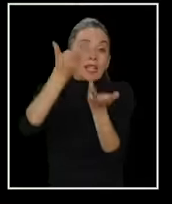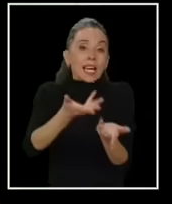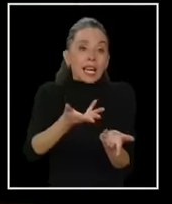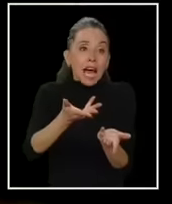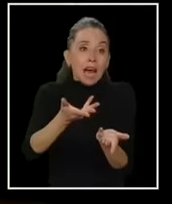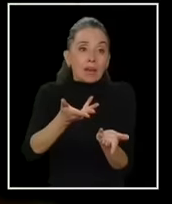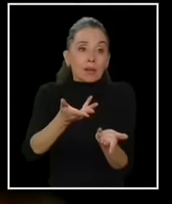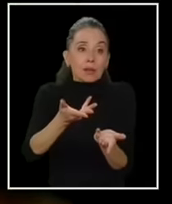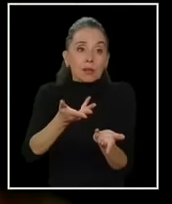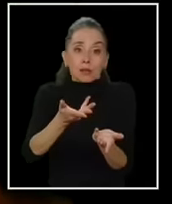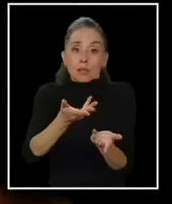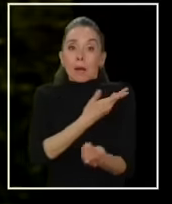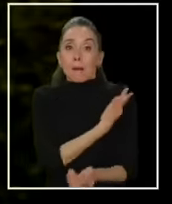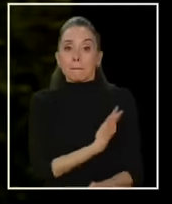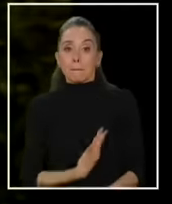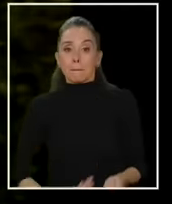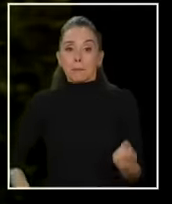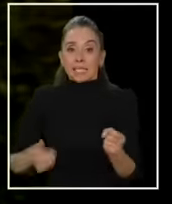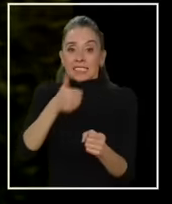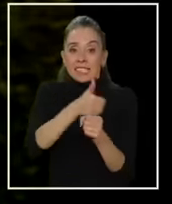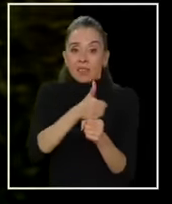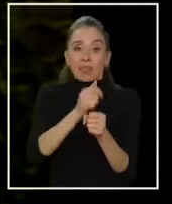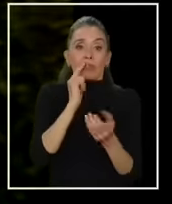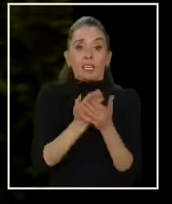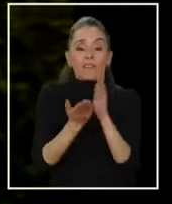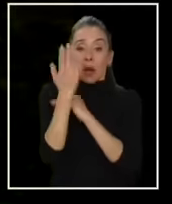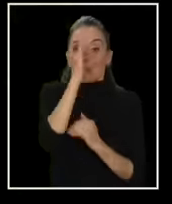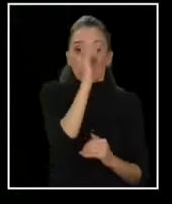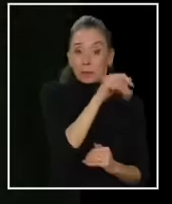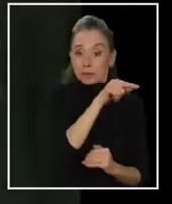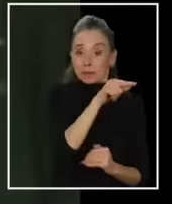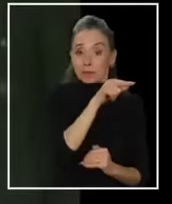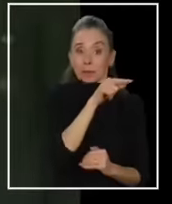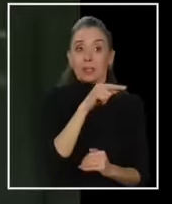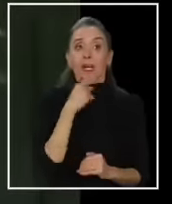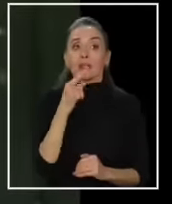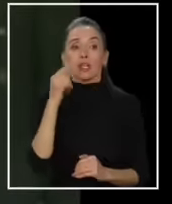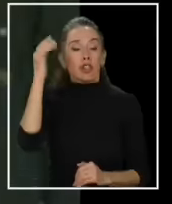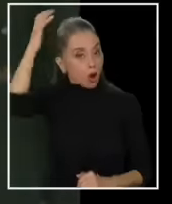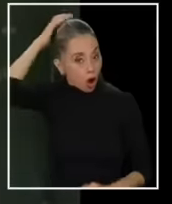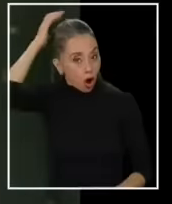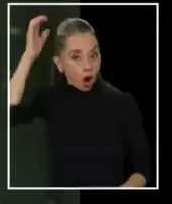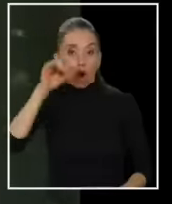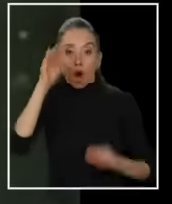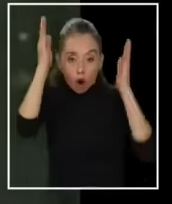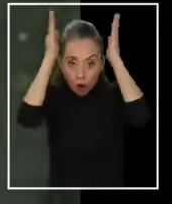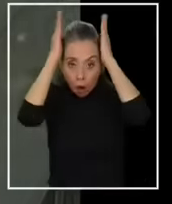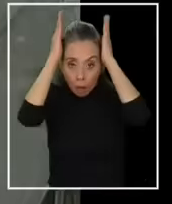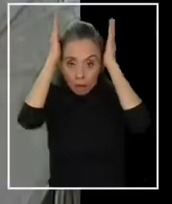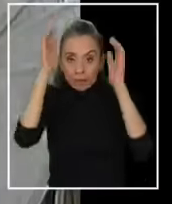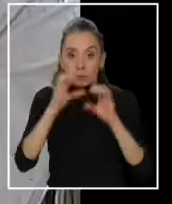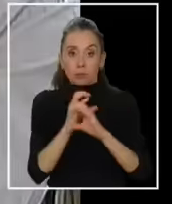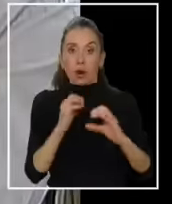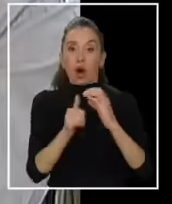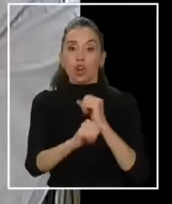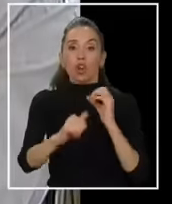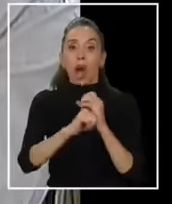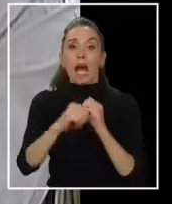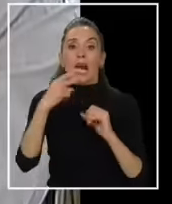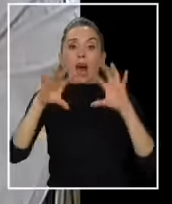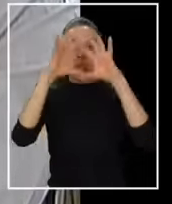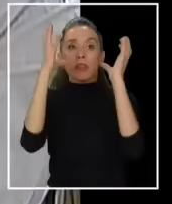significaba el tener el presidente que teníamos, dijo, y los obispos son la cloaca de la